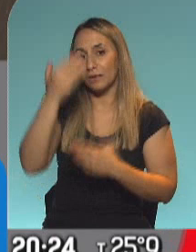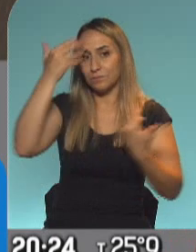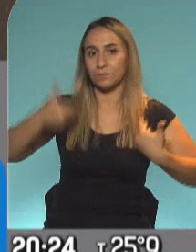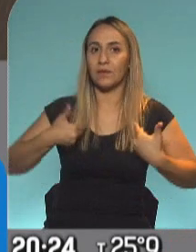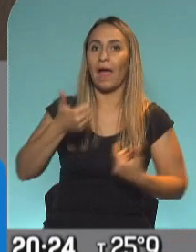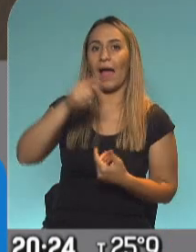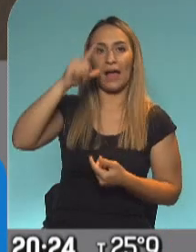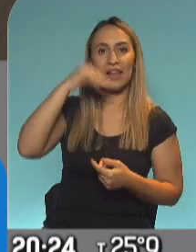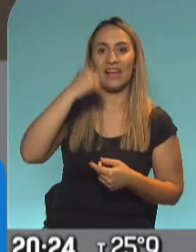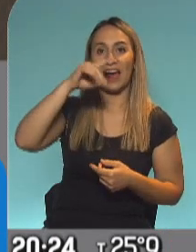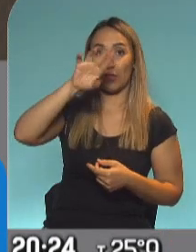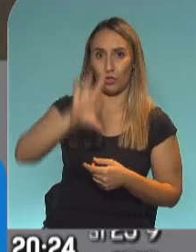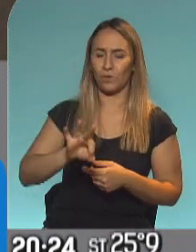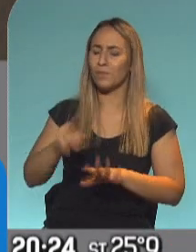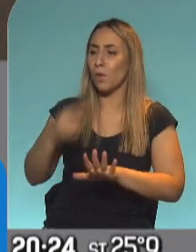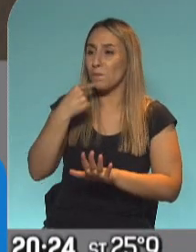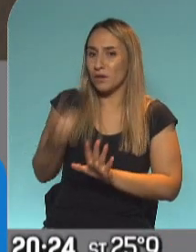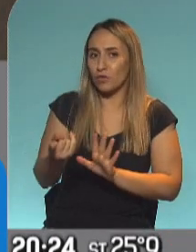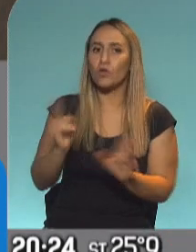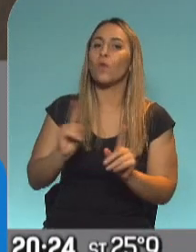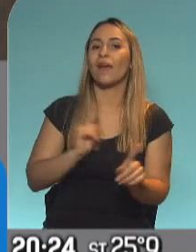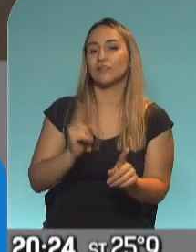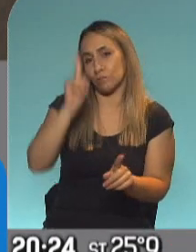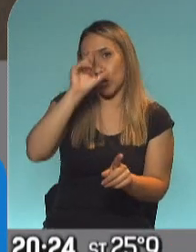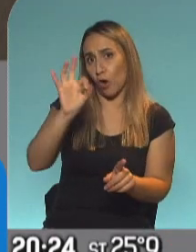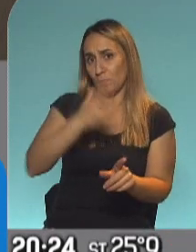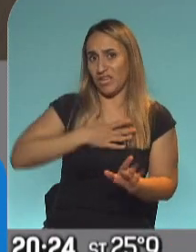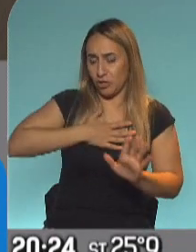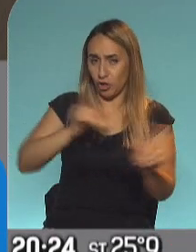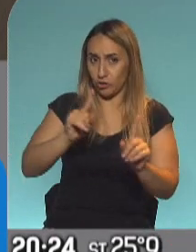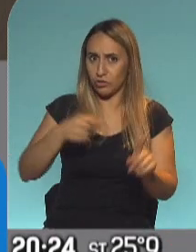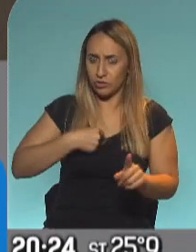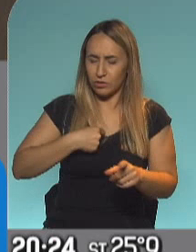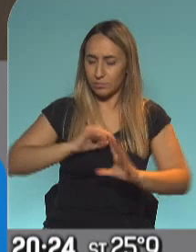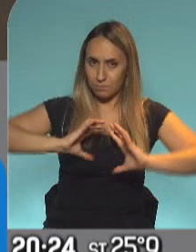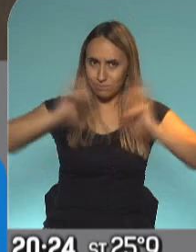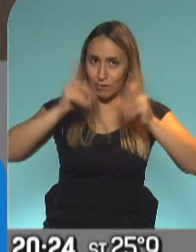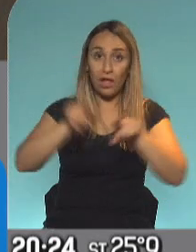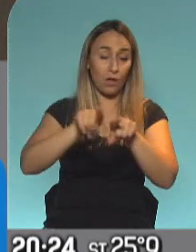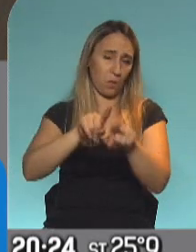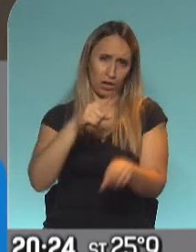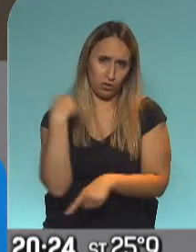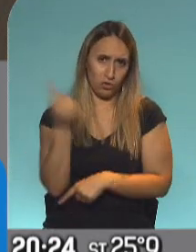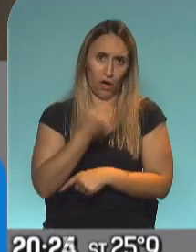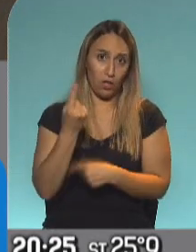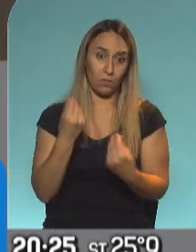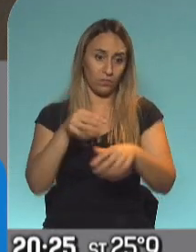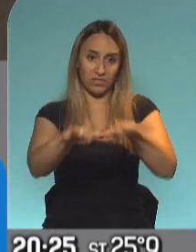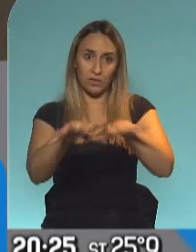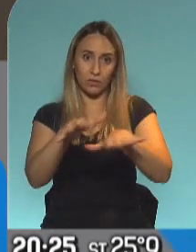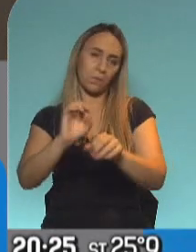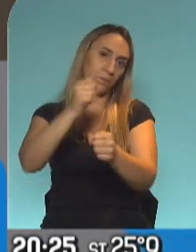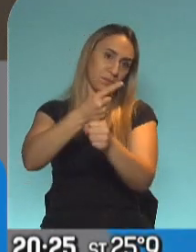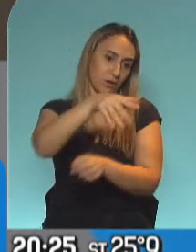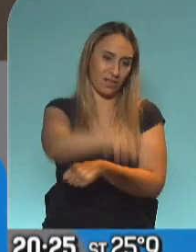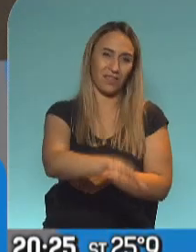Puertas. Créame que no es un juicio de valor. Encantado. No es un juicio de valor. Yo estoy tan indignado, creo, como todo el mundo, por lo que ha pasado. Primero por la muerte